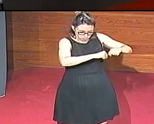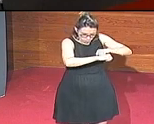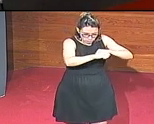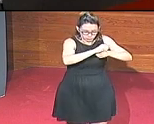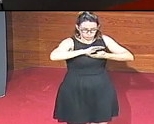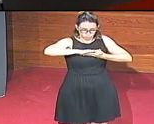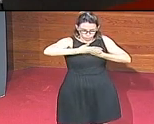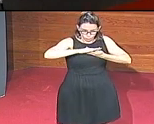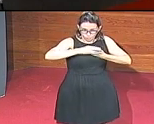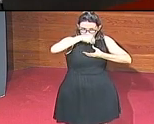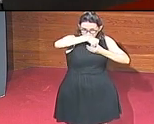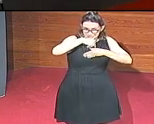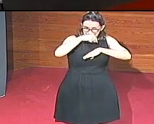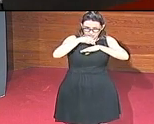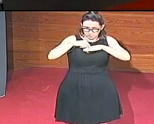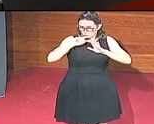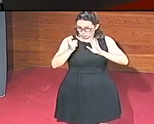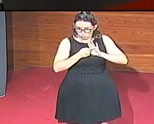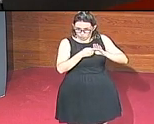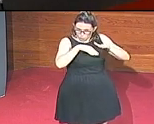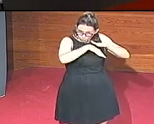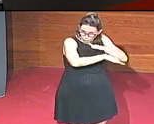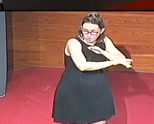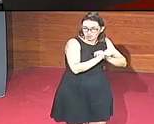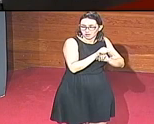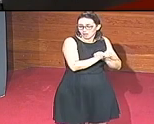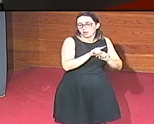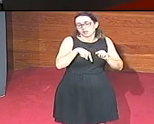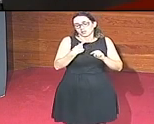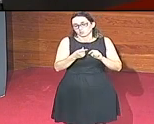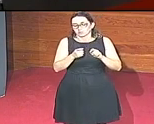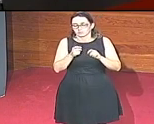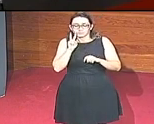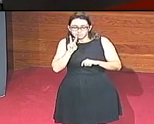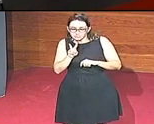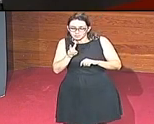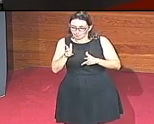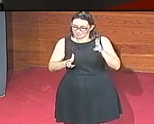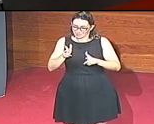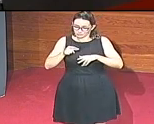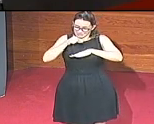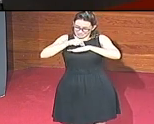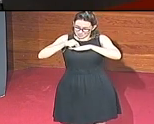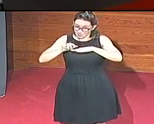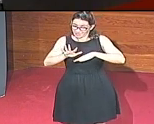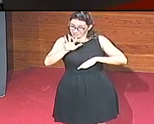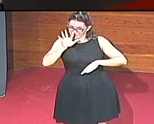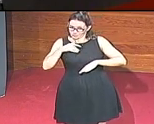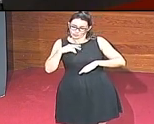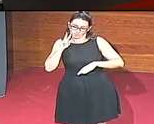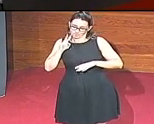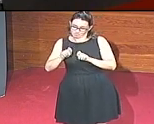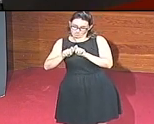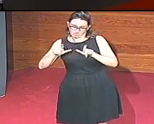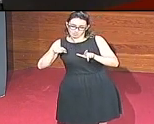todas las semillas entonces intenté y luego muestras las cinco semillas vascas que van a